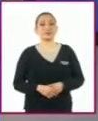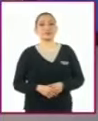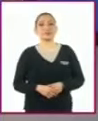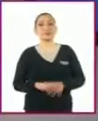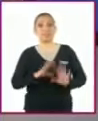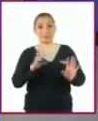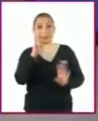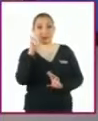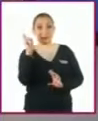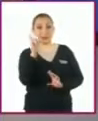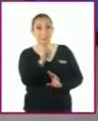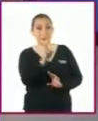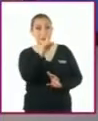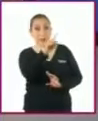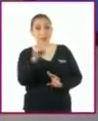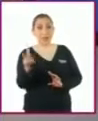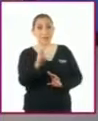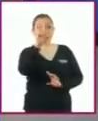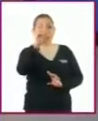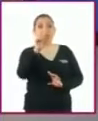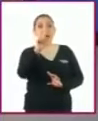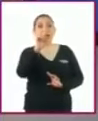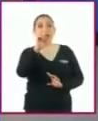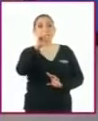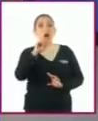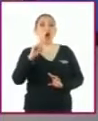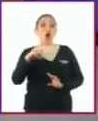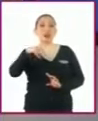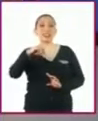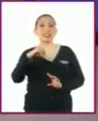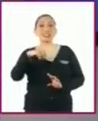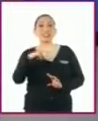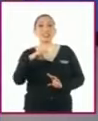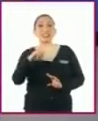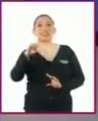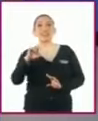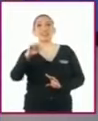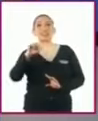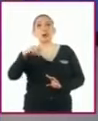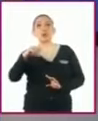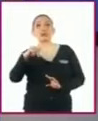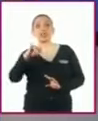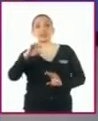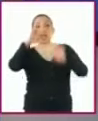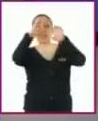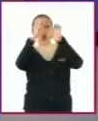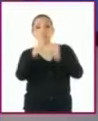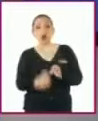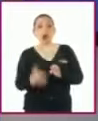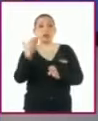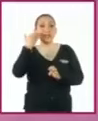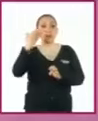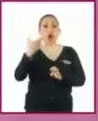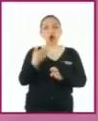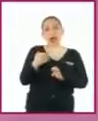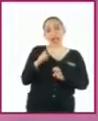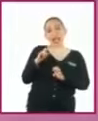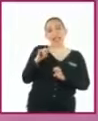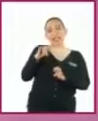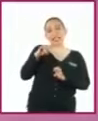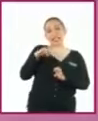Como pudieron observar, la Victoria Alada o Nike de Samotracia es una escultura del periodo helenístico. En